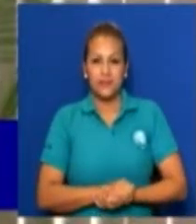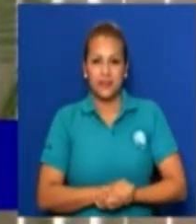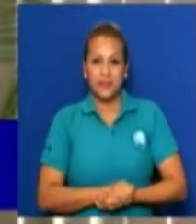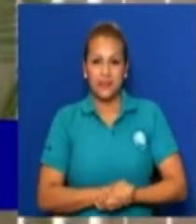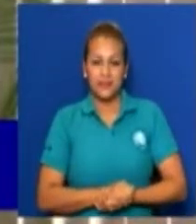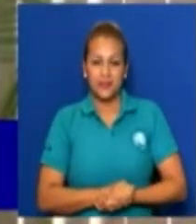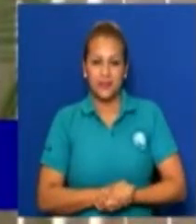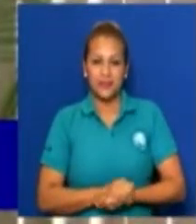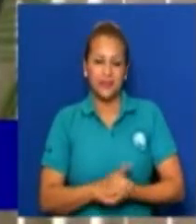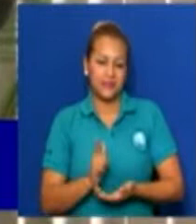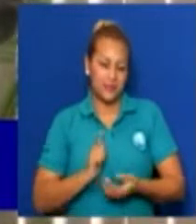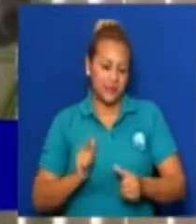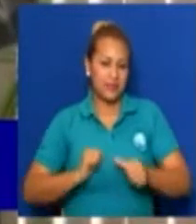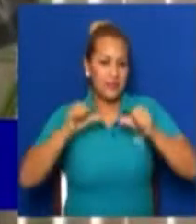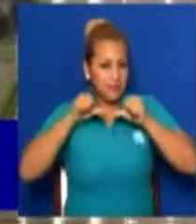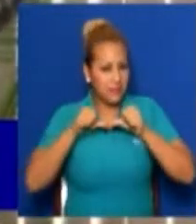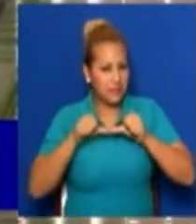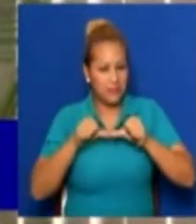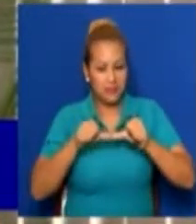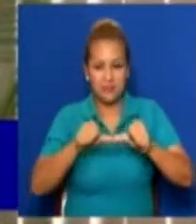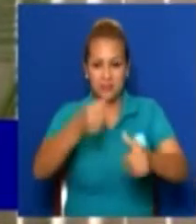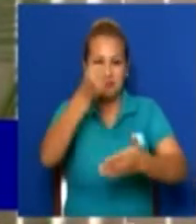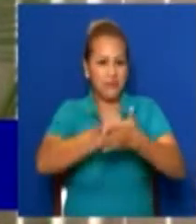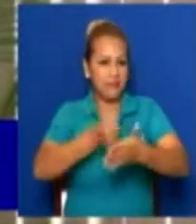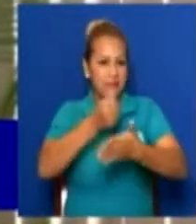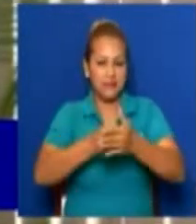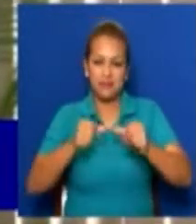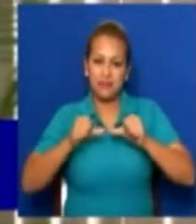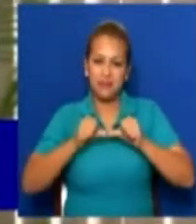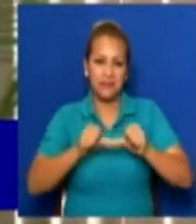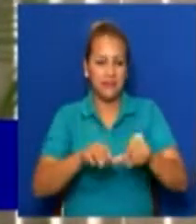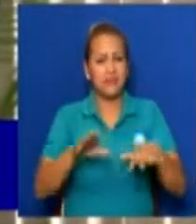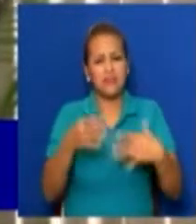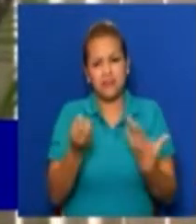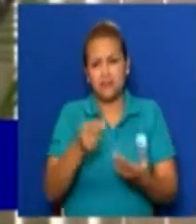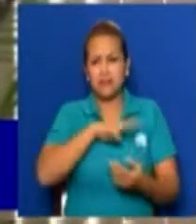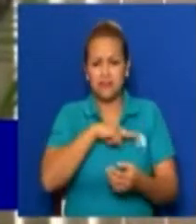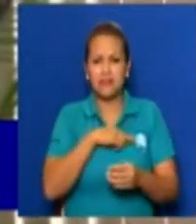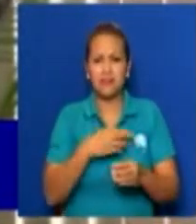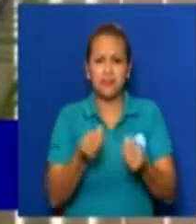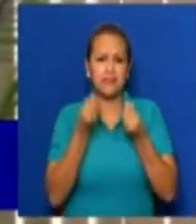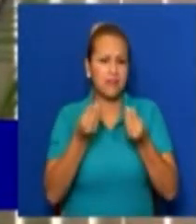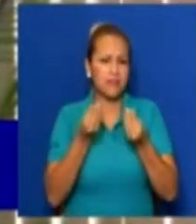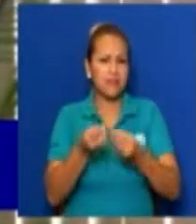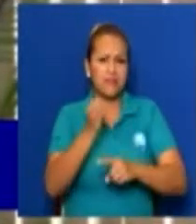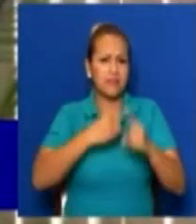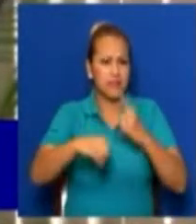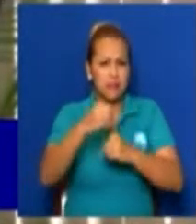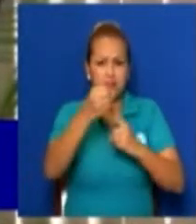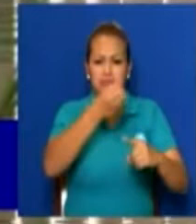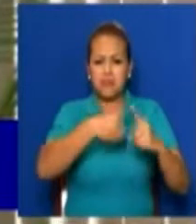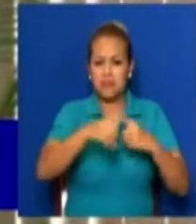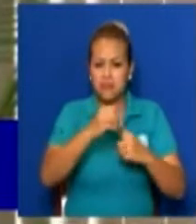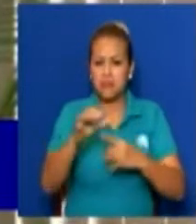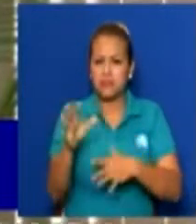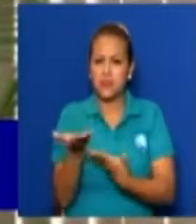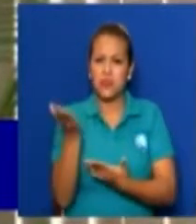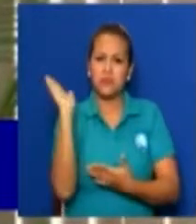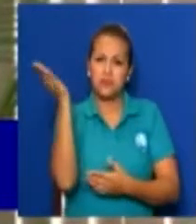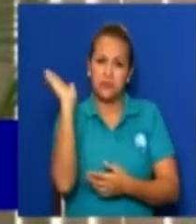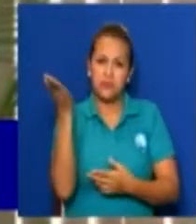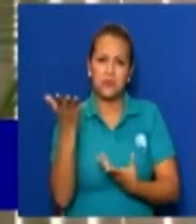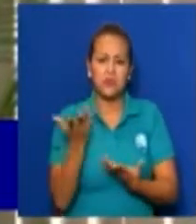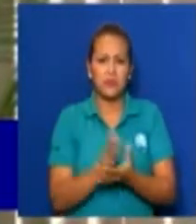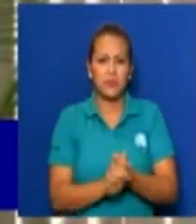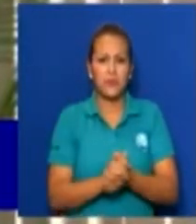Tenemos que seguir adelante. Miren, hay muchos organismos internacionales que han reconocido estos avances. El Foro Económico